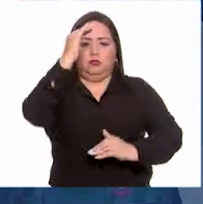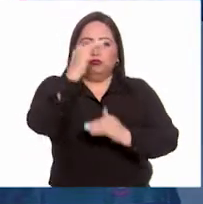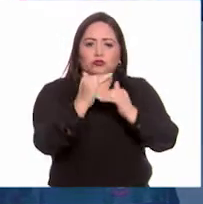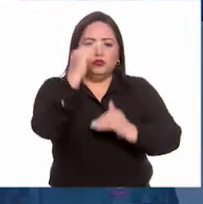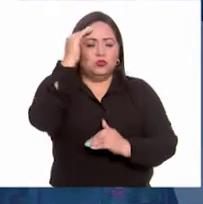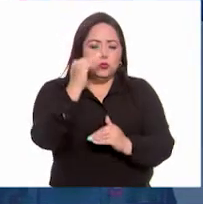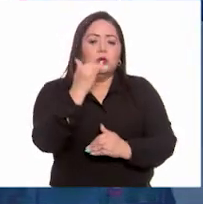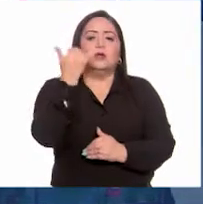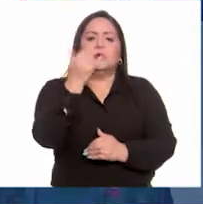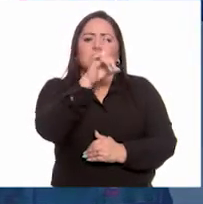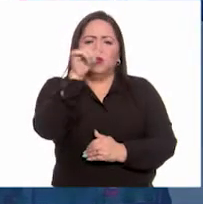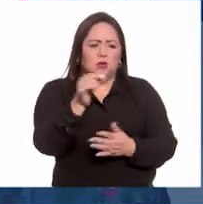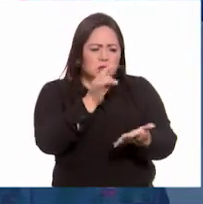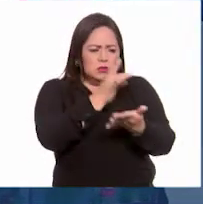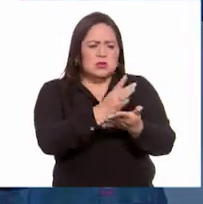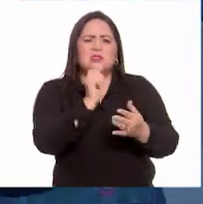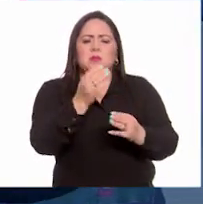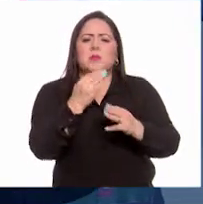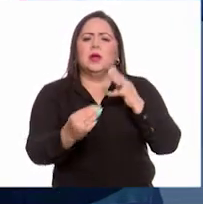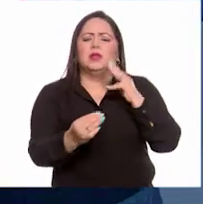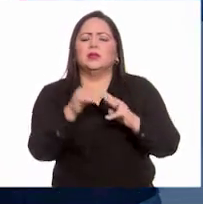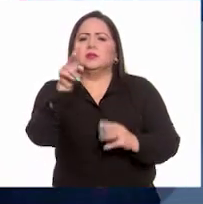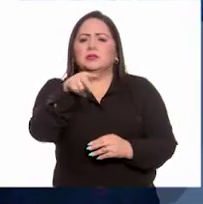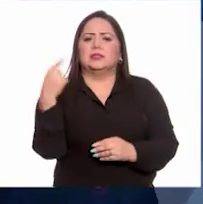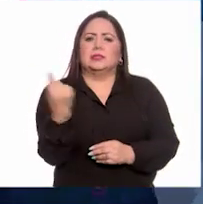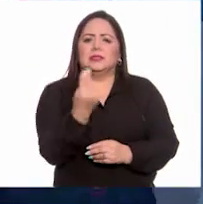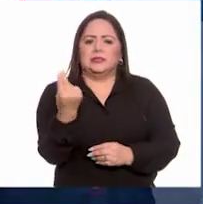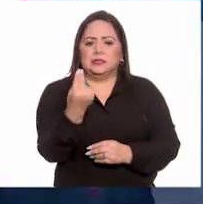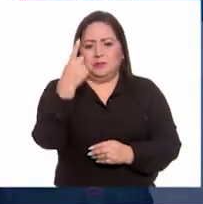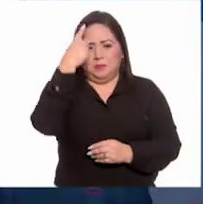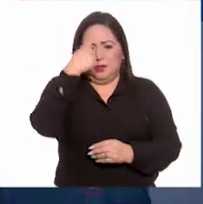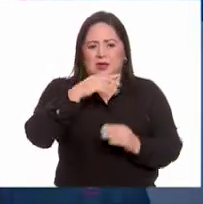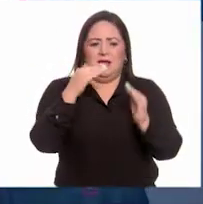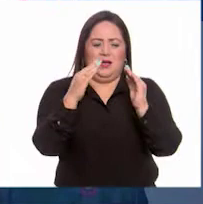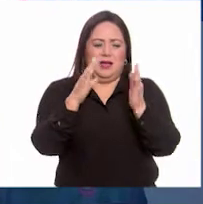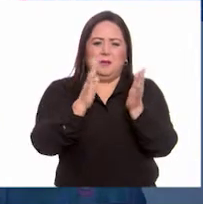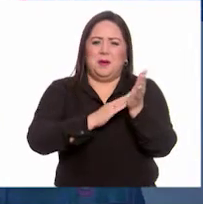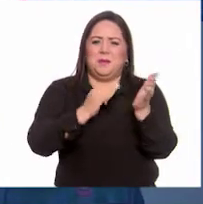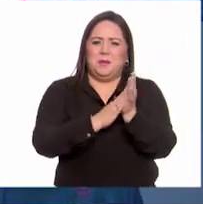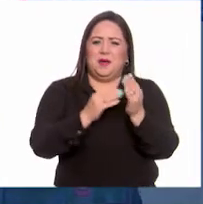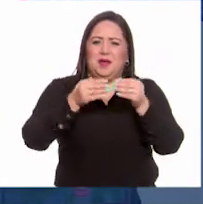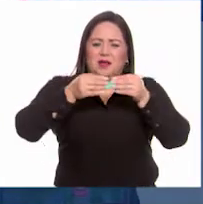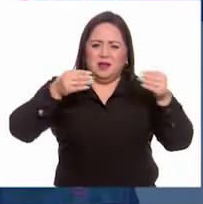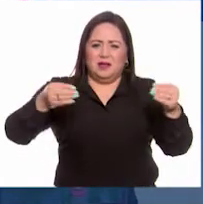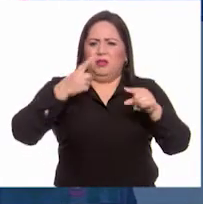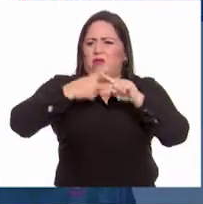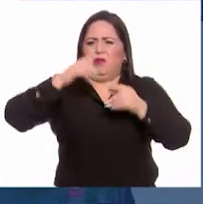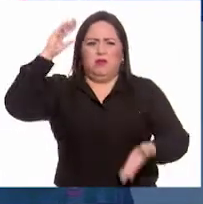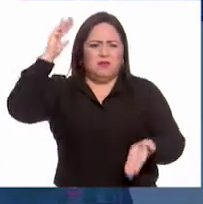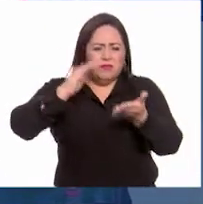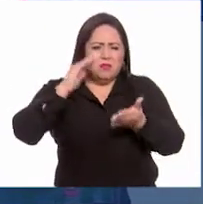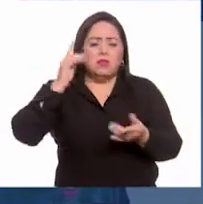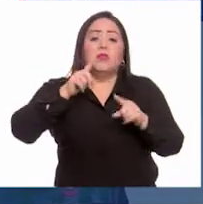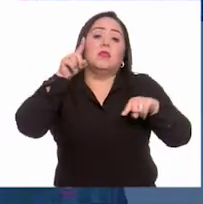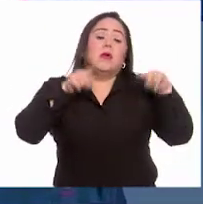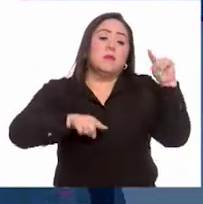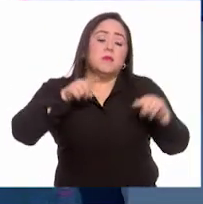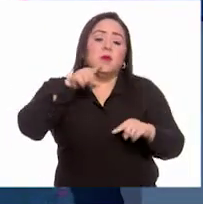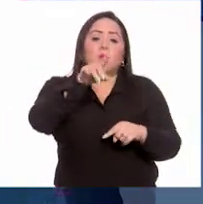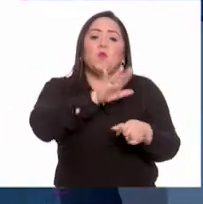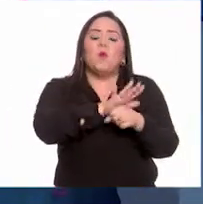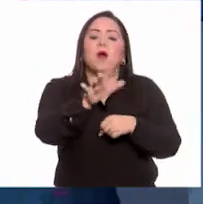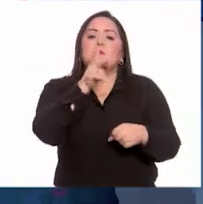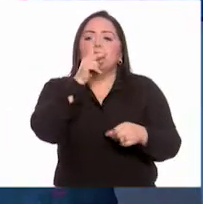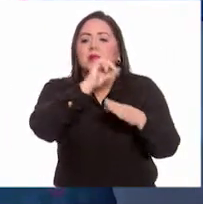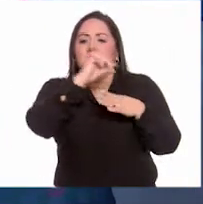libro. Identifiquen los materiales que necesitarán, cajas de cartón de diversos tamaños, dependiendo del formato que